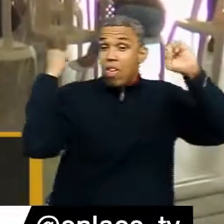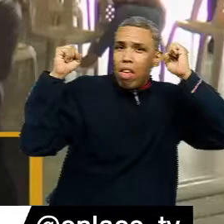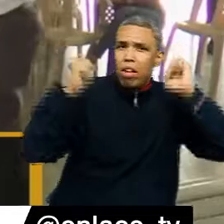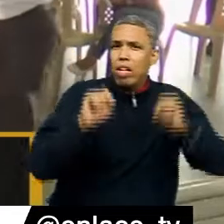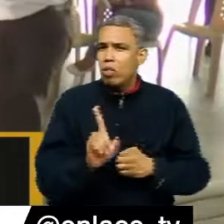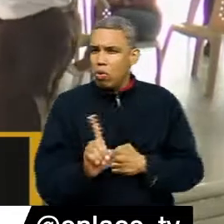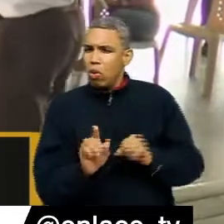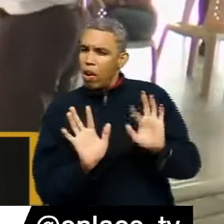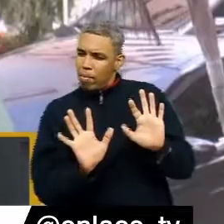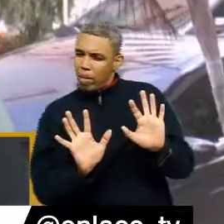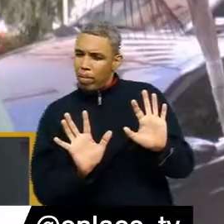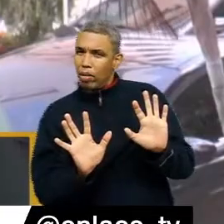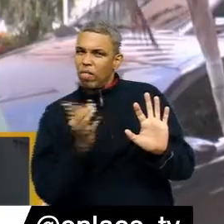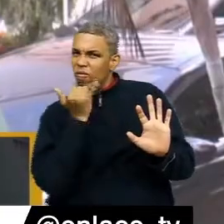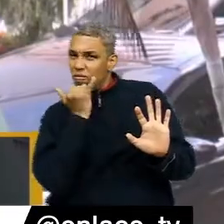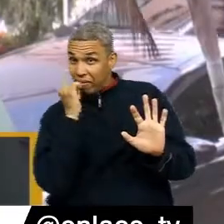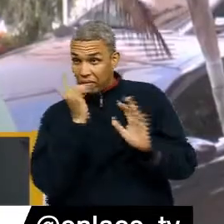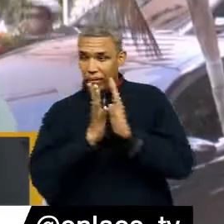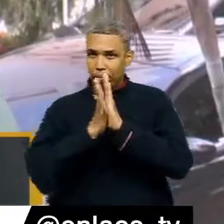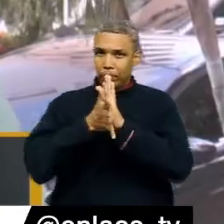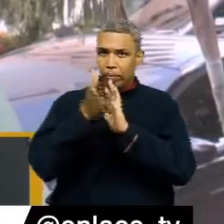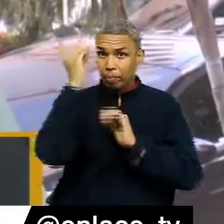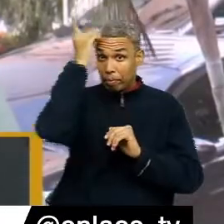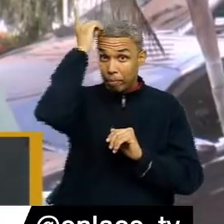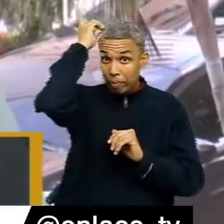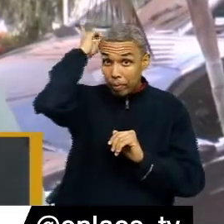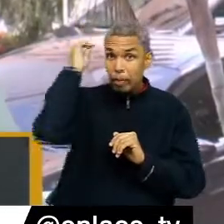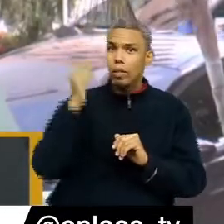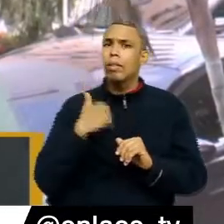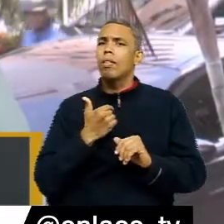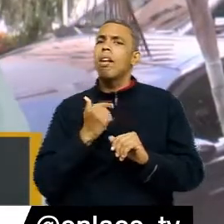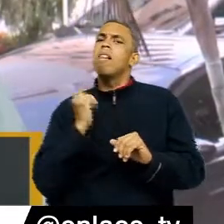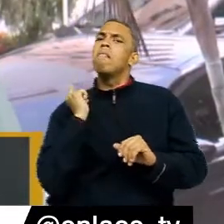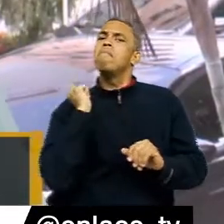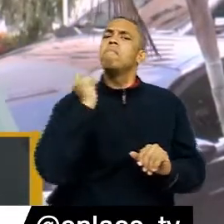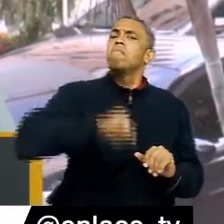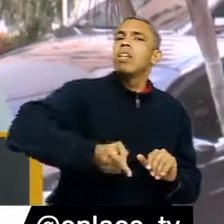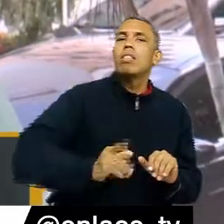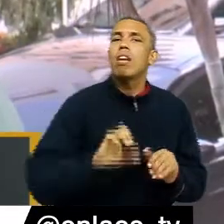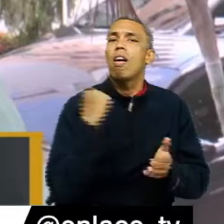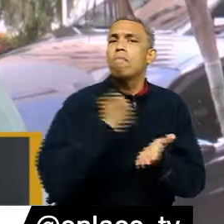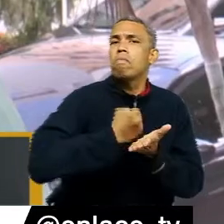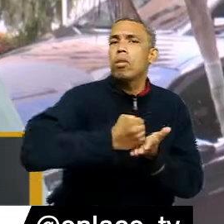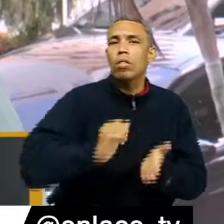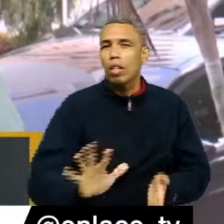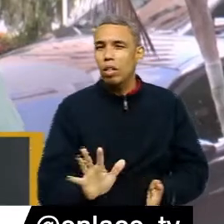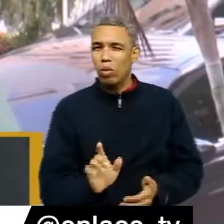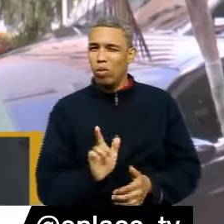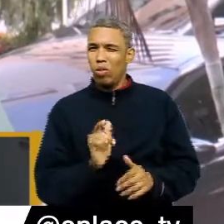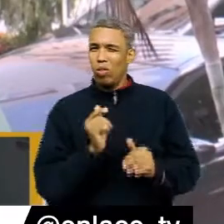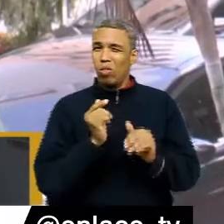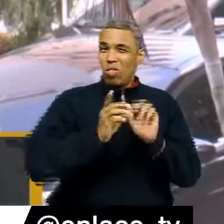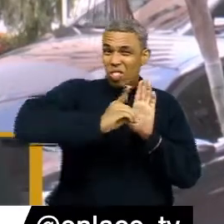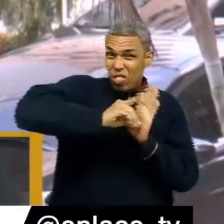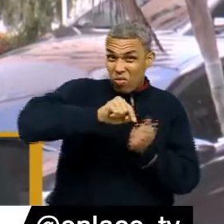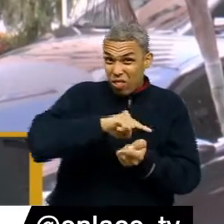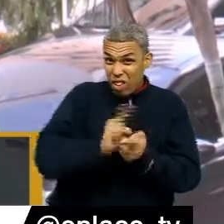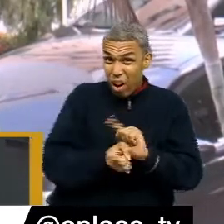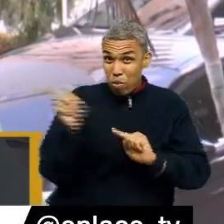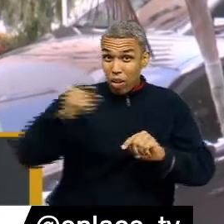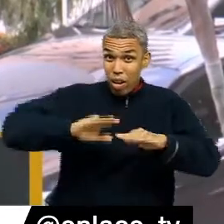Estamos socializando realmente, nuestro alcalde Darío Echeverri aún no se ha pronunciado, estamos estudiando el tema, existen, digamos, grandes inquietudes, especialmente en el